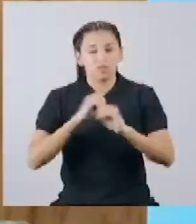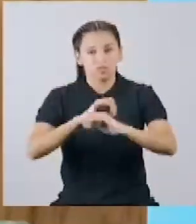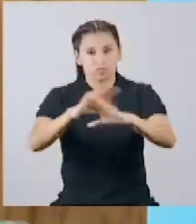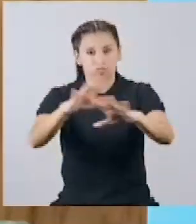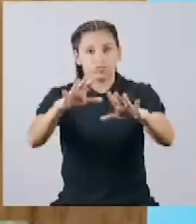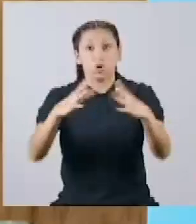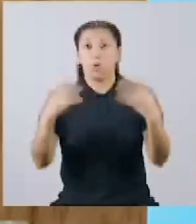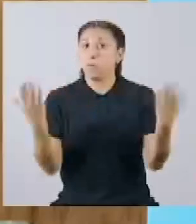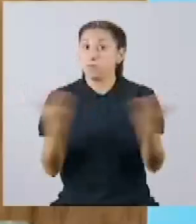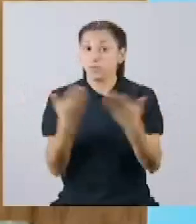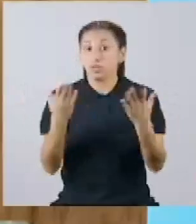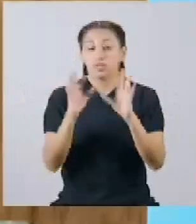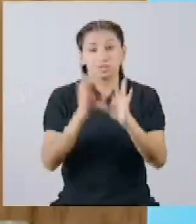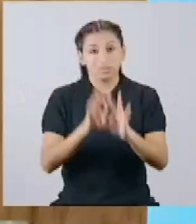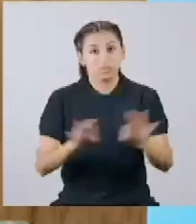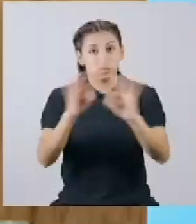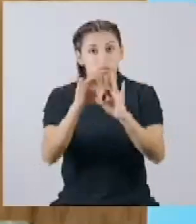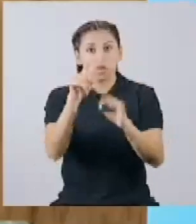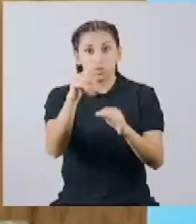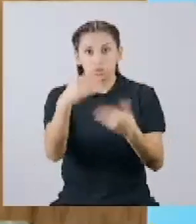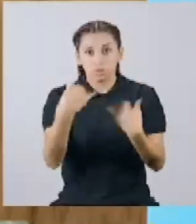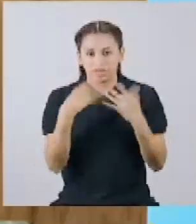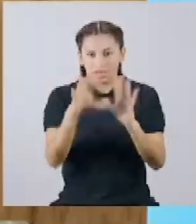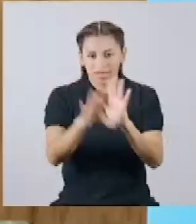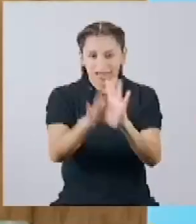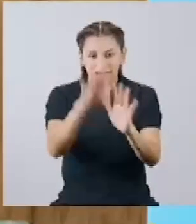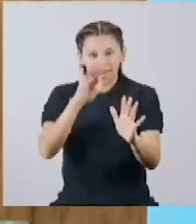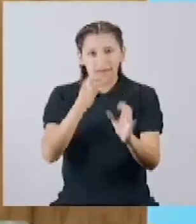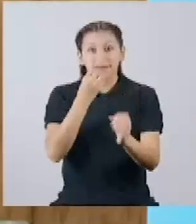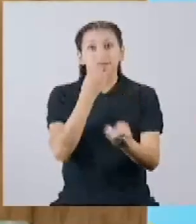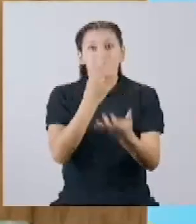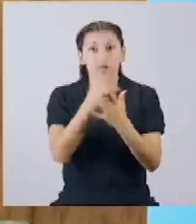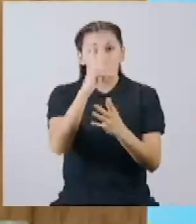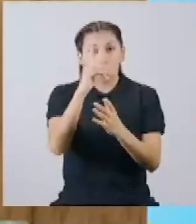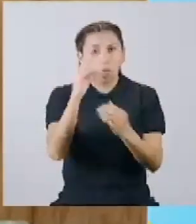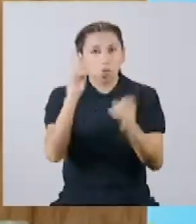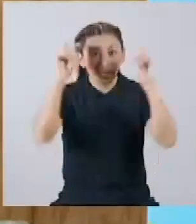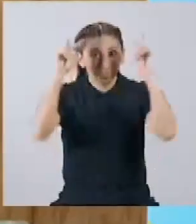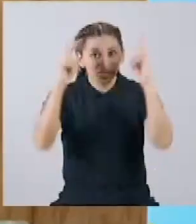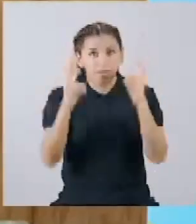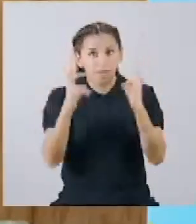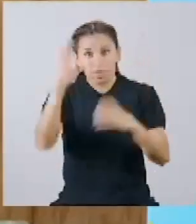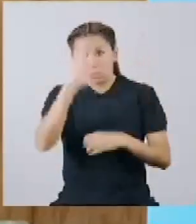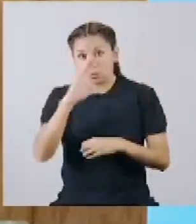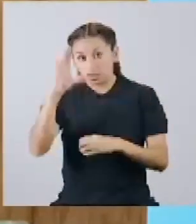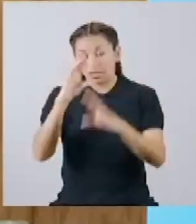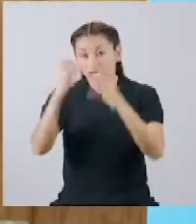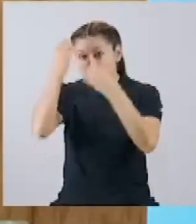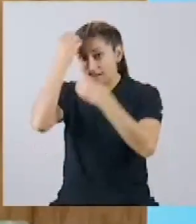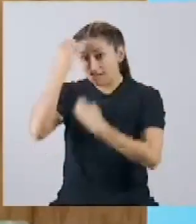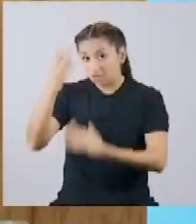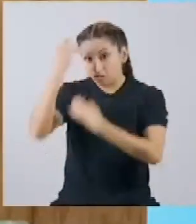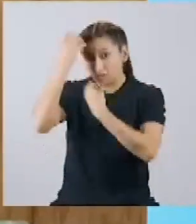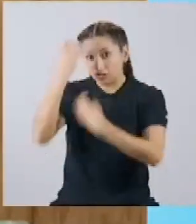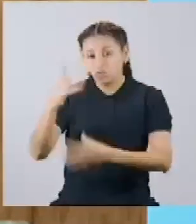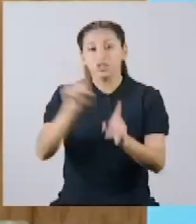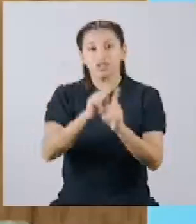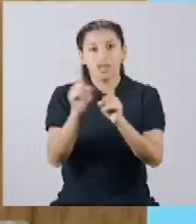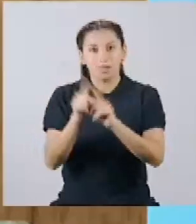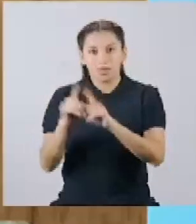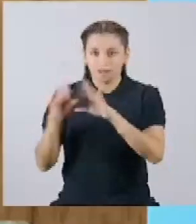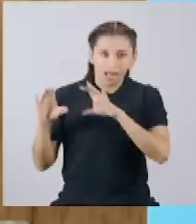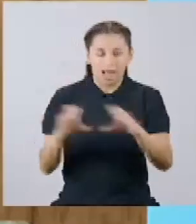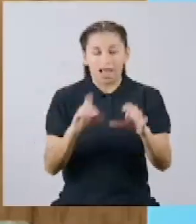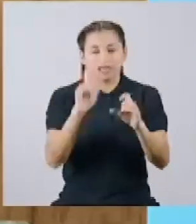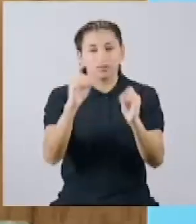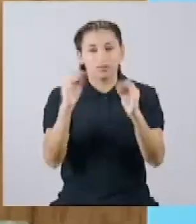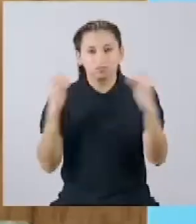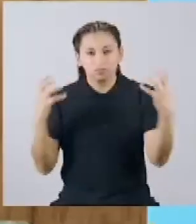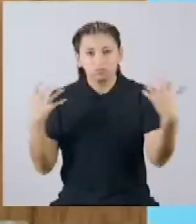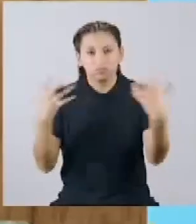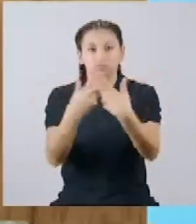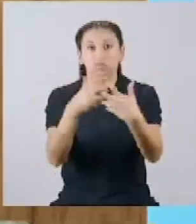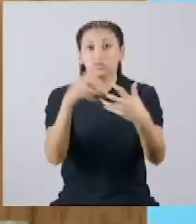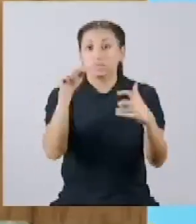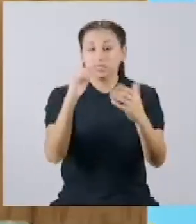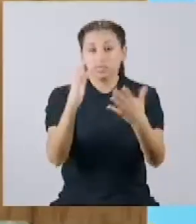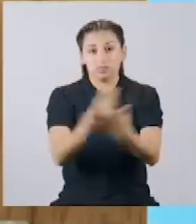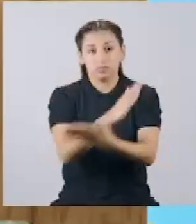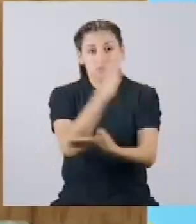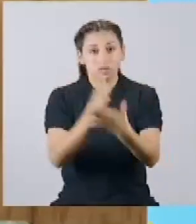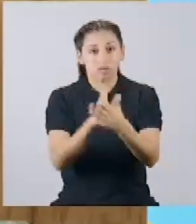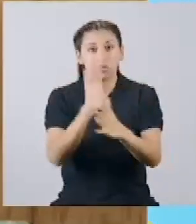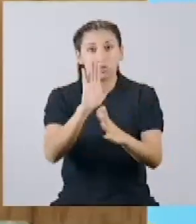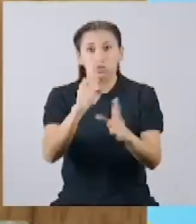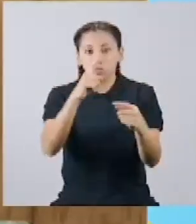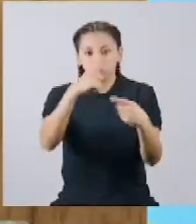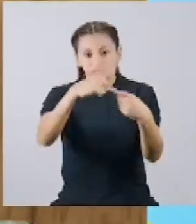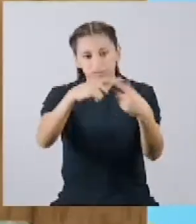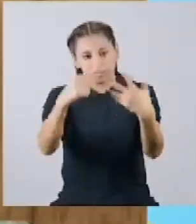un impacto. Por eso hay que elegir bien un tema que conoces, buscar información y formular de manera precisa el